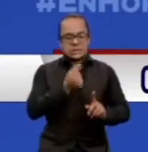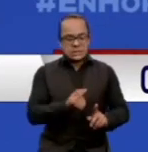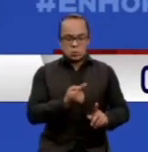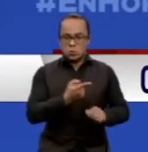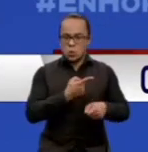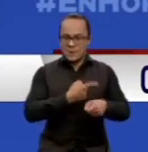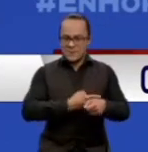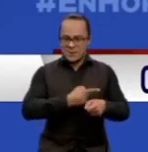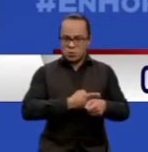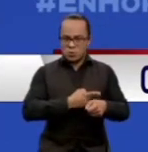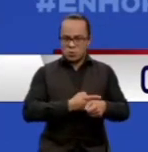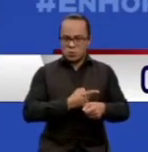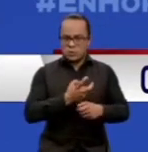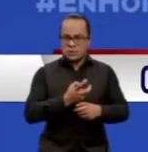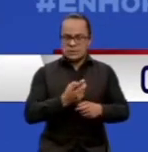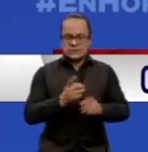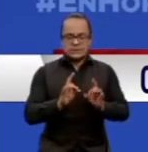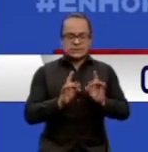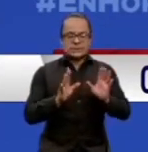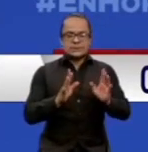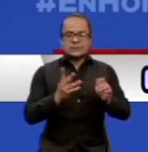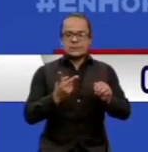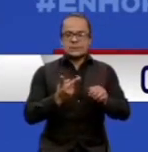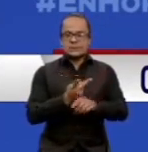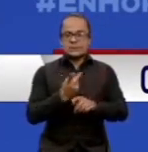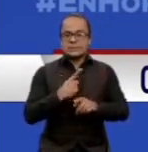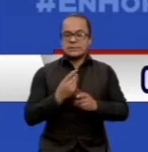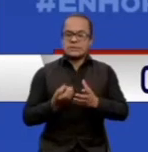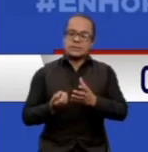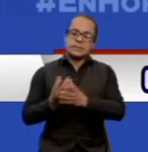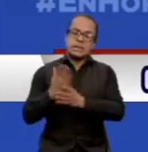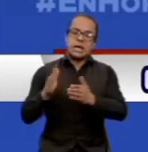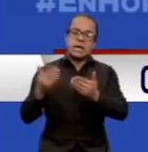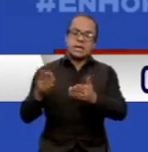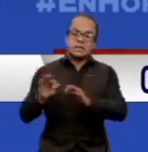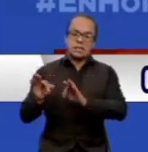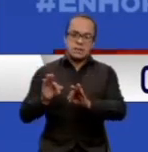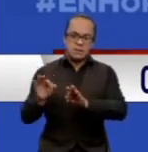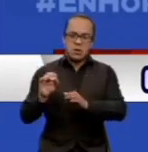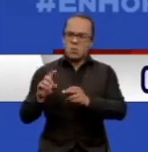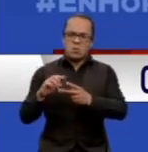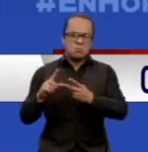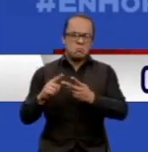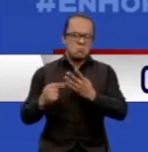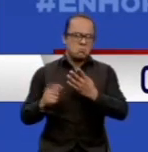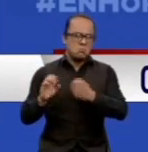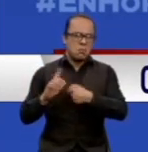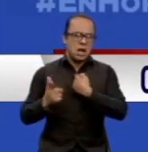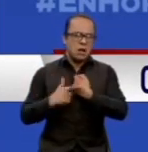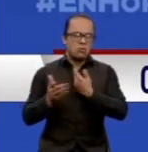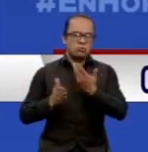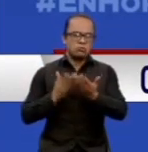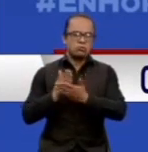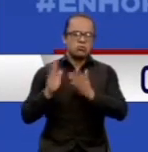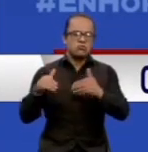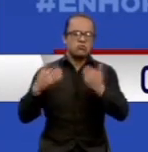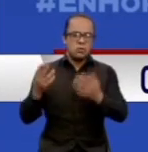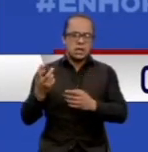enfermó, ¿no? Y de repente tú tienes que salir o al trabajo o a cualquier otro, lugar,